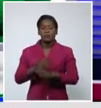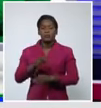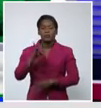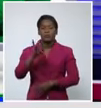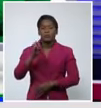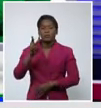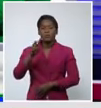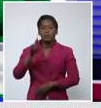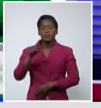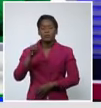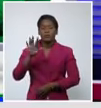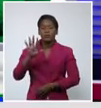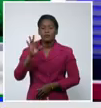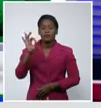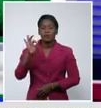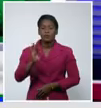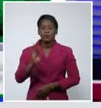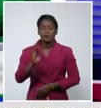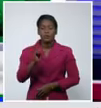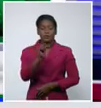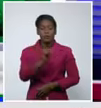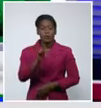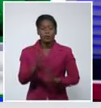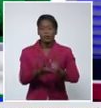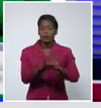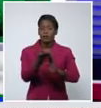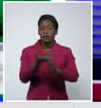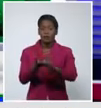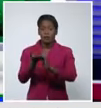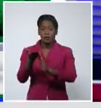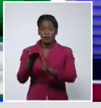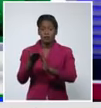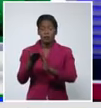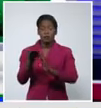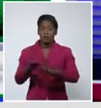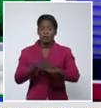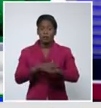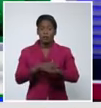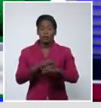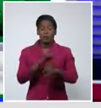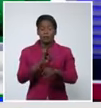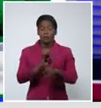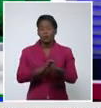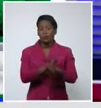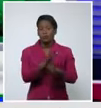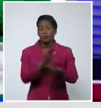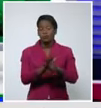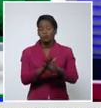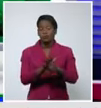92,5% de todas las personas diagnosticadas en Cuba, estamos hablando de